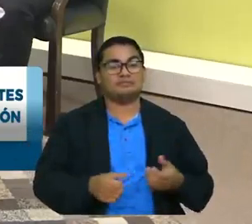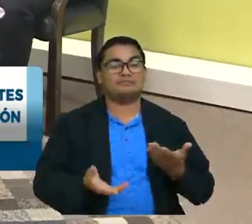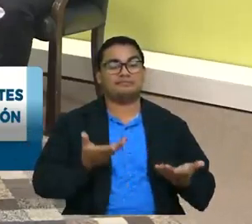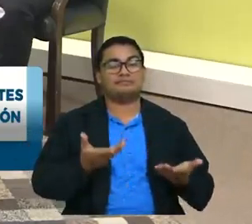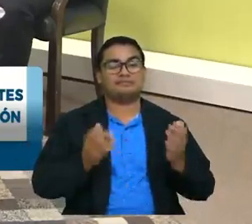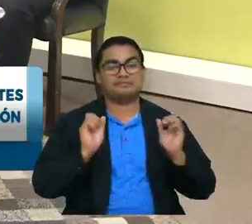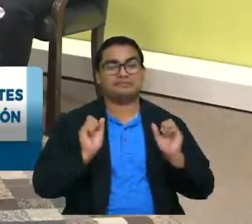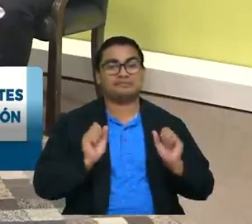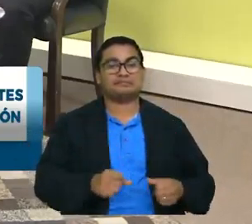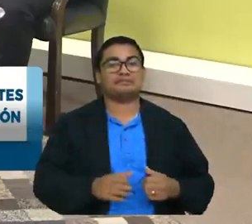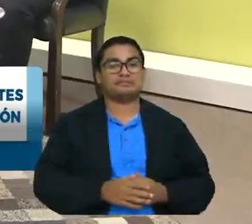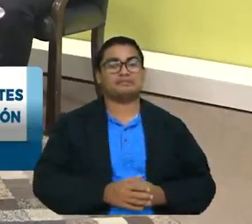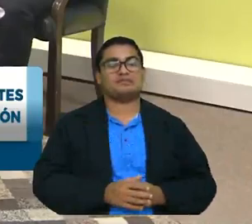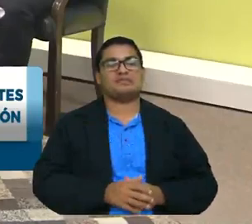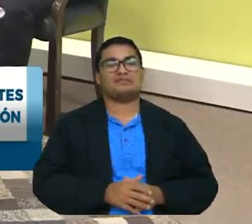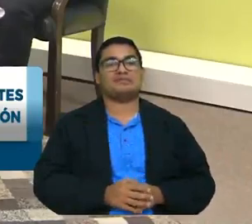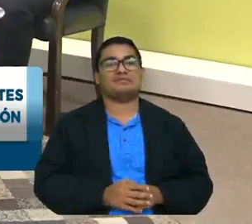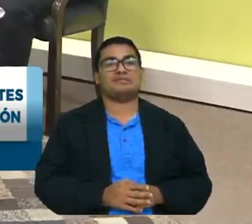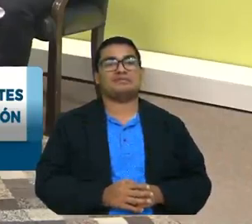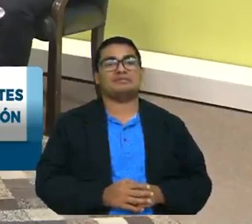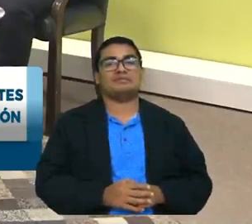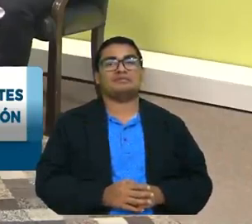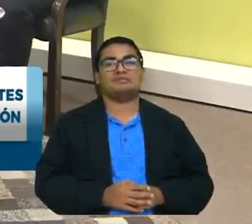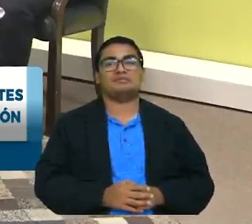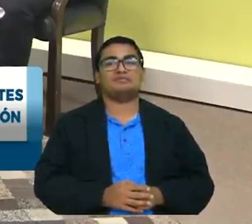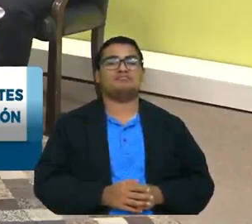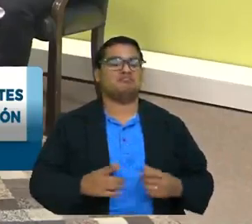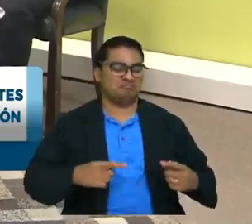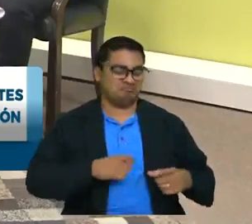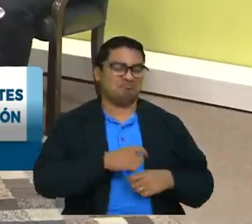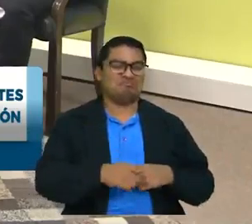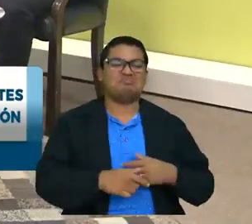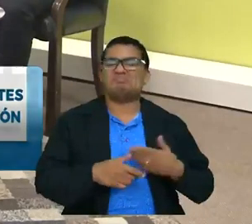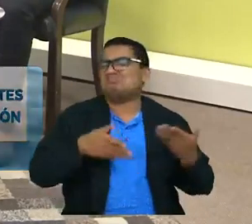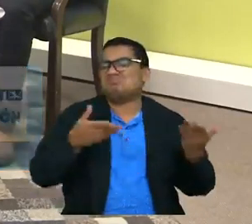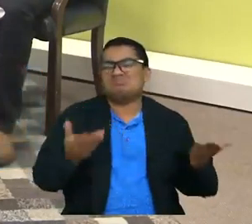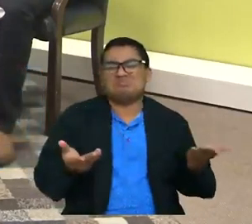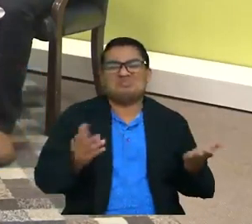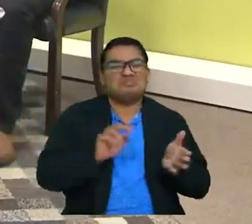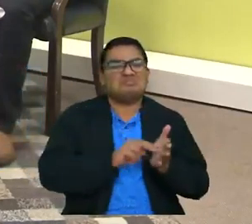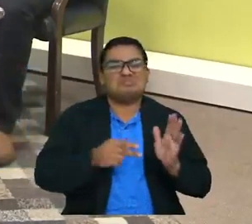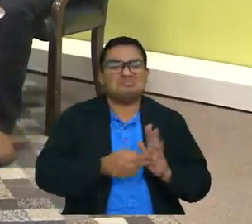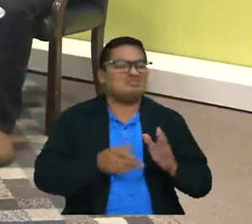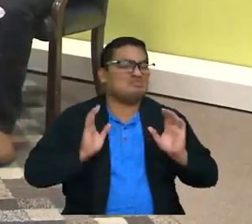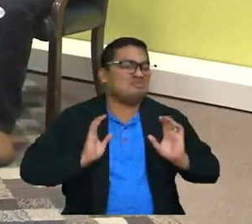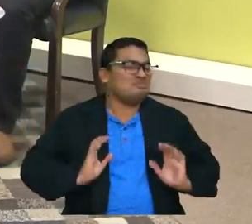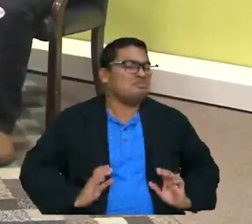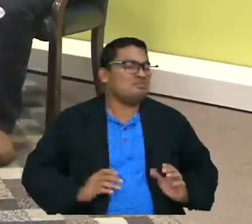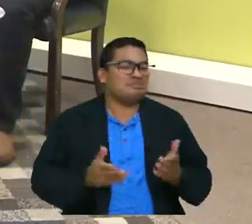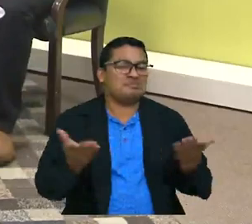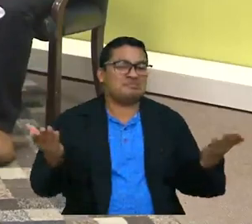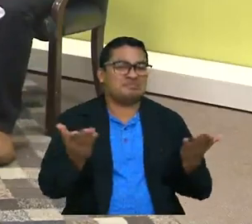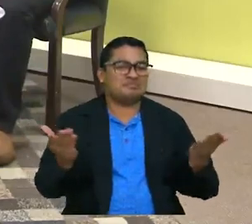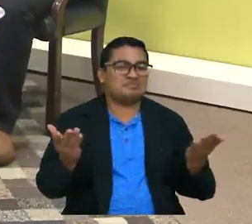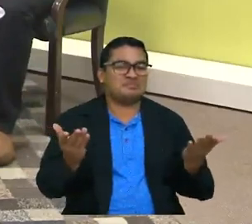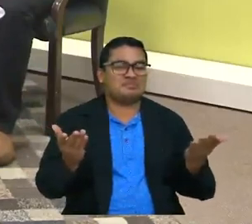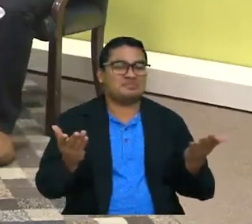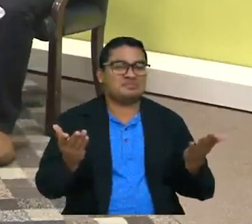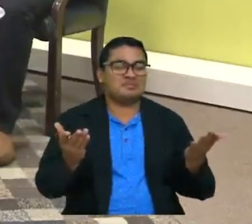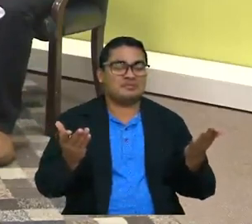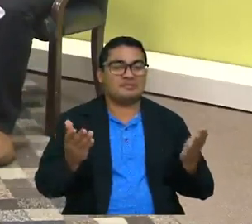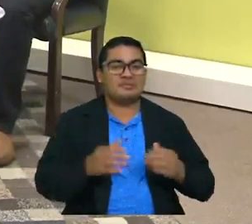de donde está siendo amamantado. ¿Qué función tienen los parásitos? ¿Juegan alguna función? Usted decía que se alimentan de otro